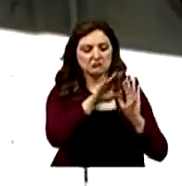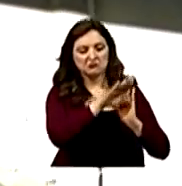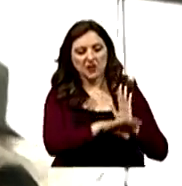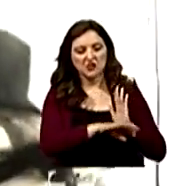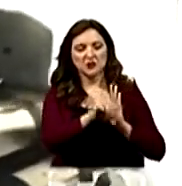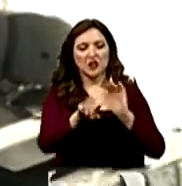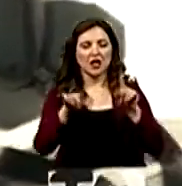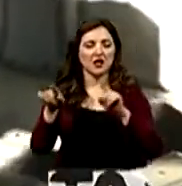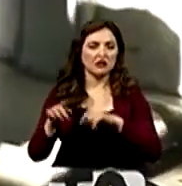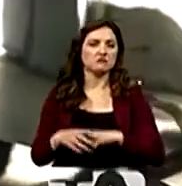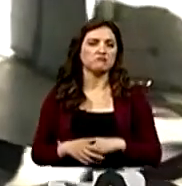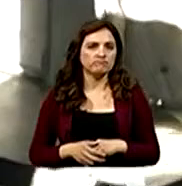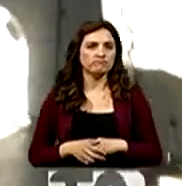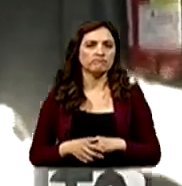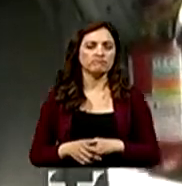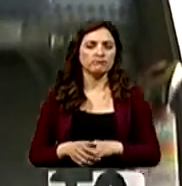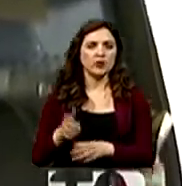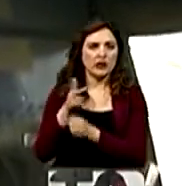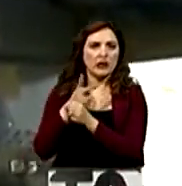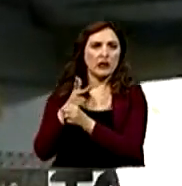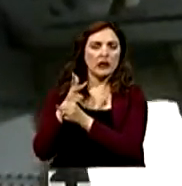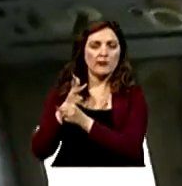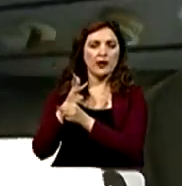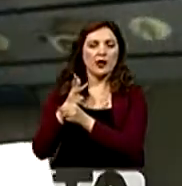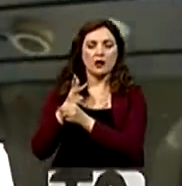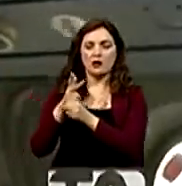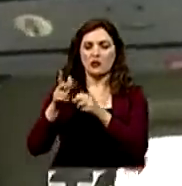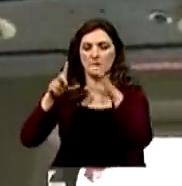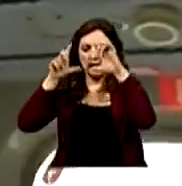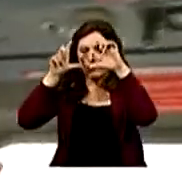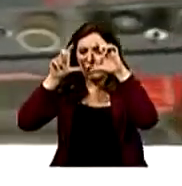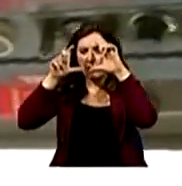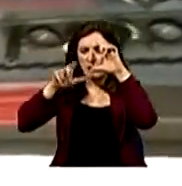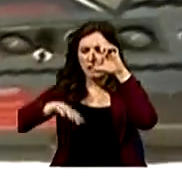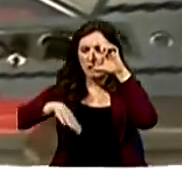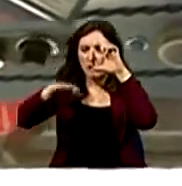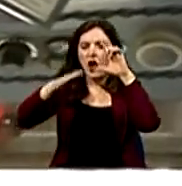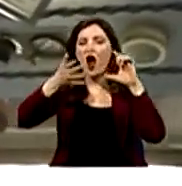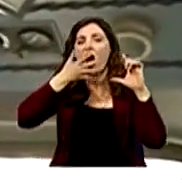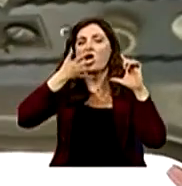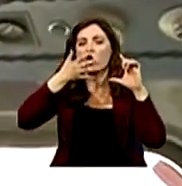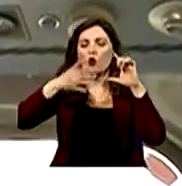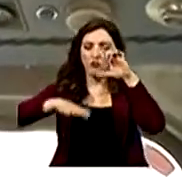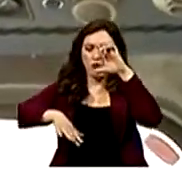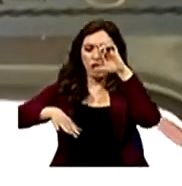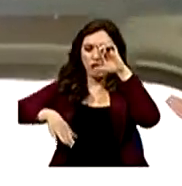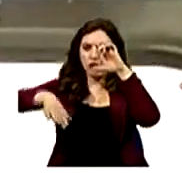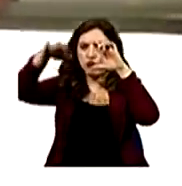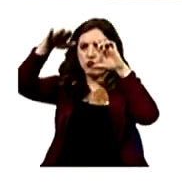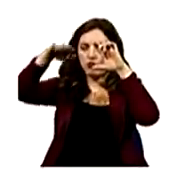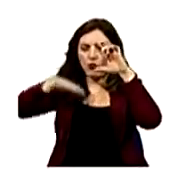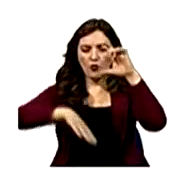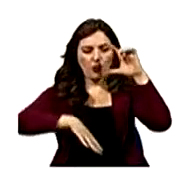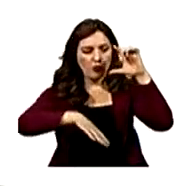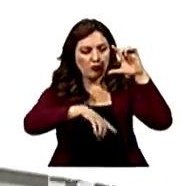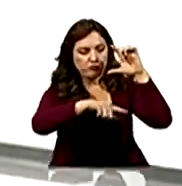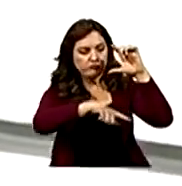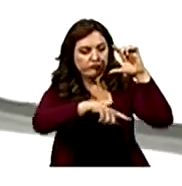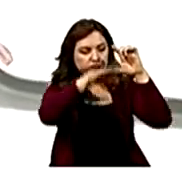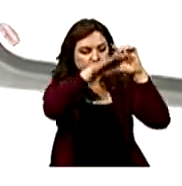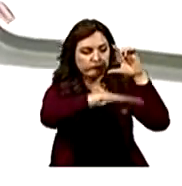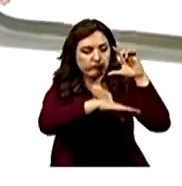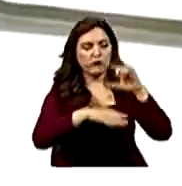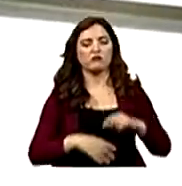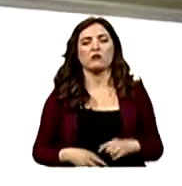de atrás, él tiene la cámara térmica con la que hace la medición del calor y la ubicación para poder dirigir a la gente.